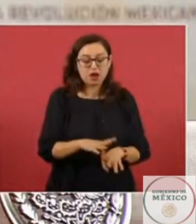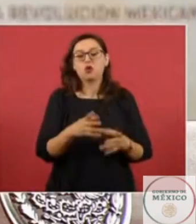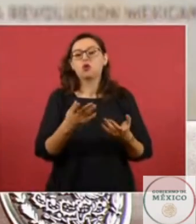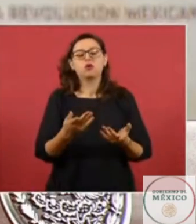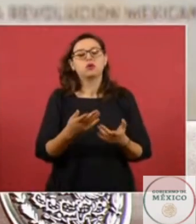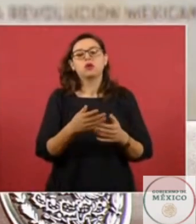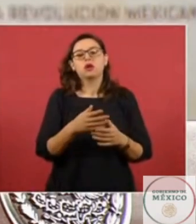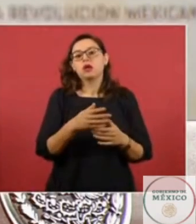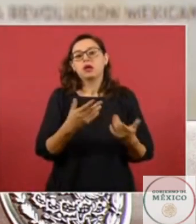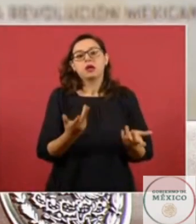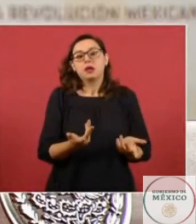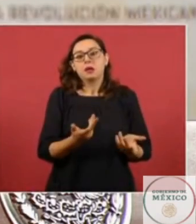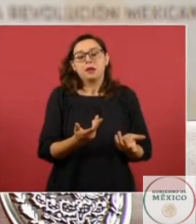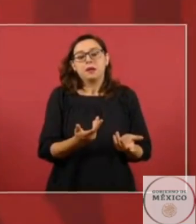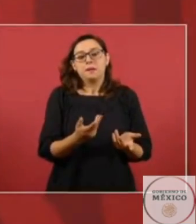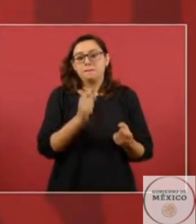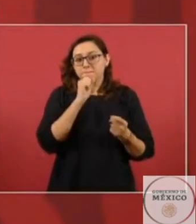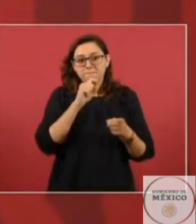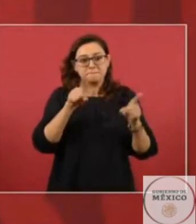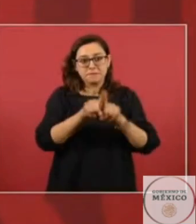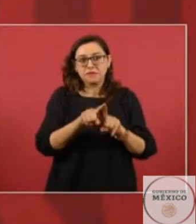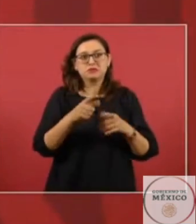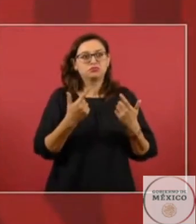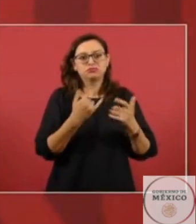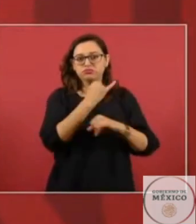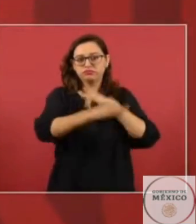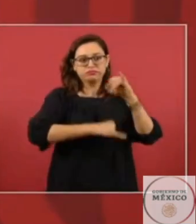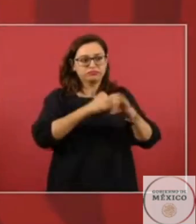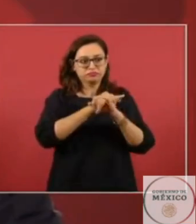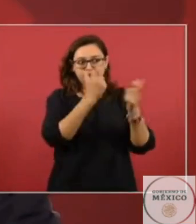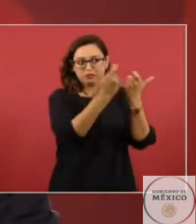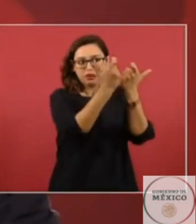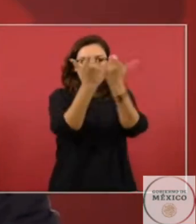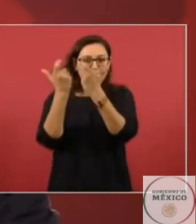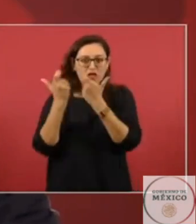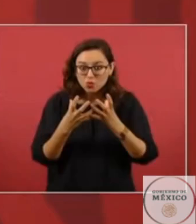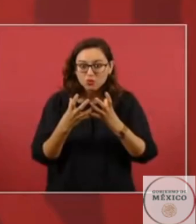En este caso nosotros tenemos todavía que hacer varias,